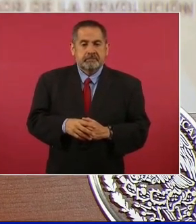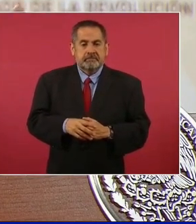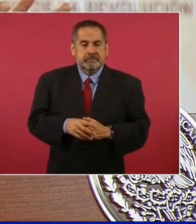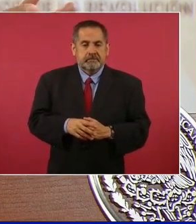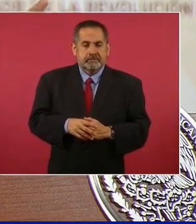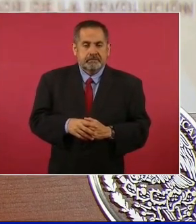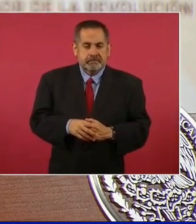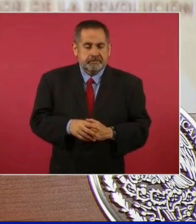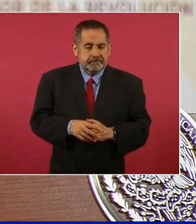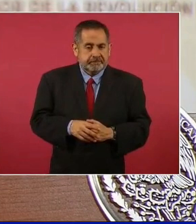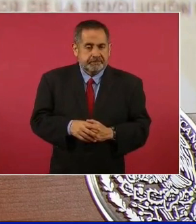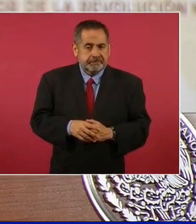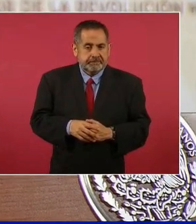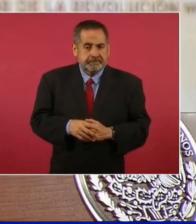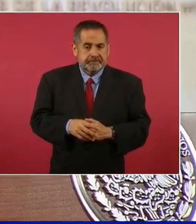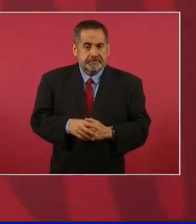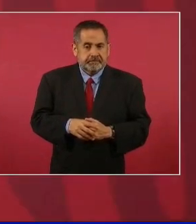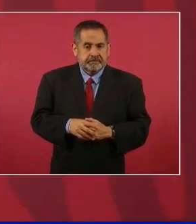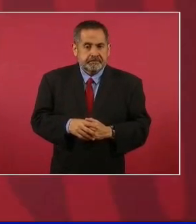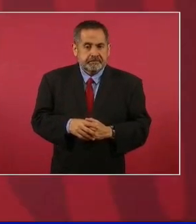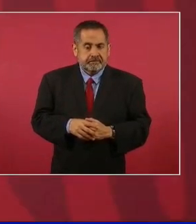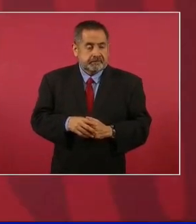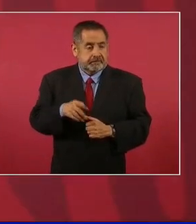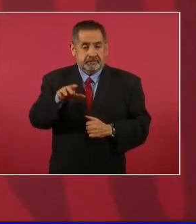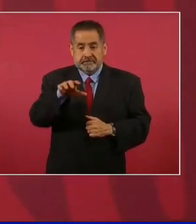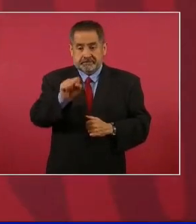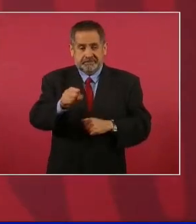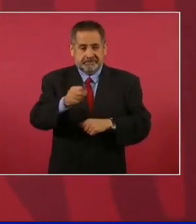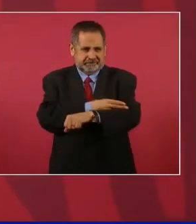ya una vez que está preso